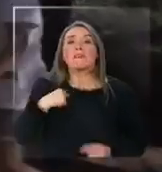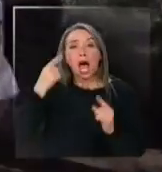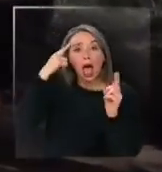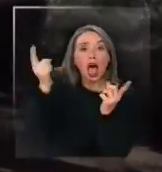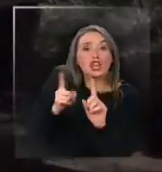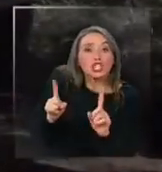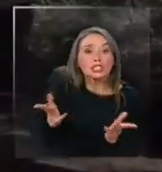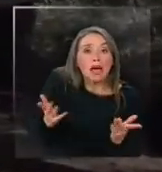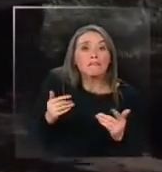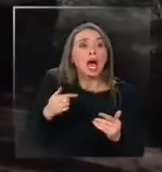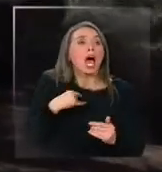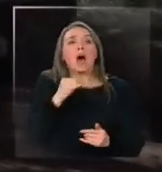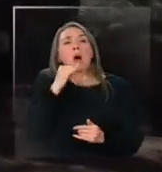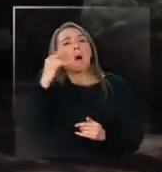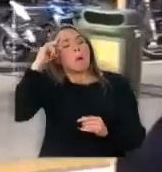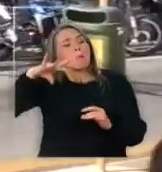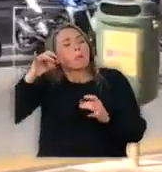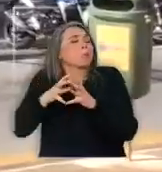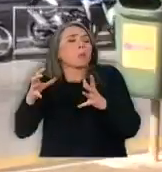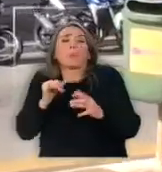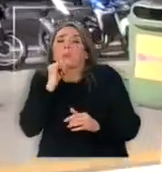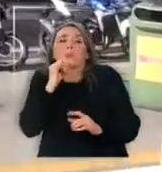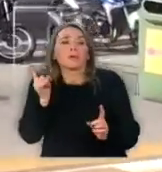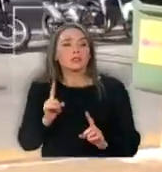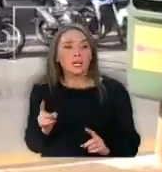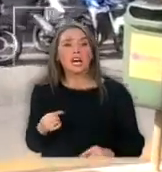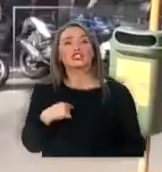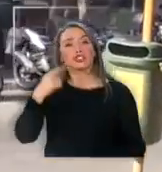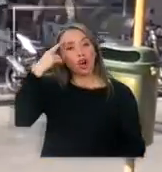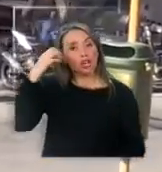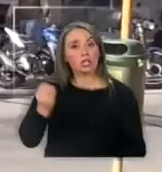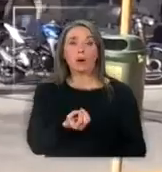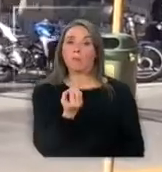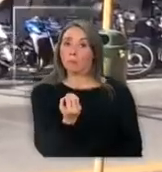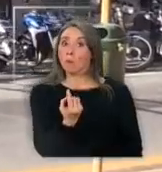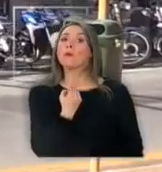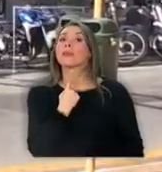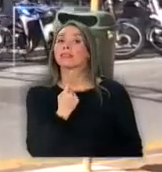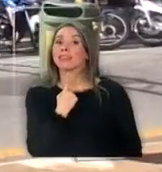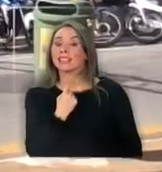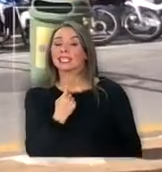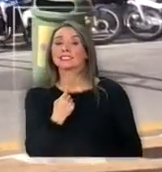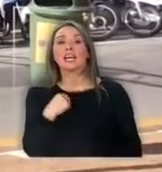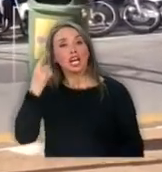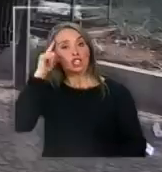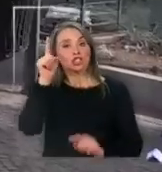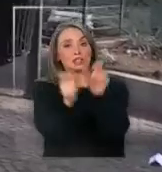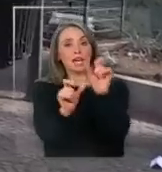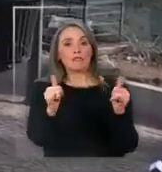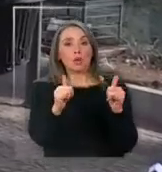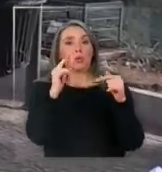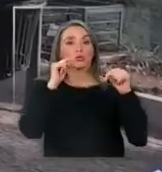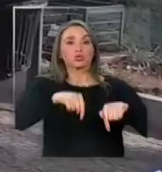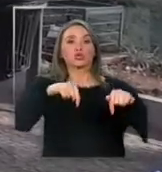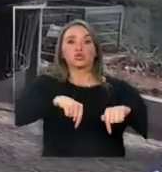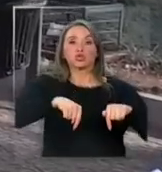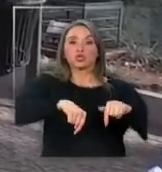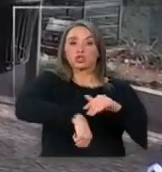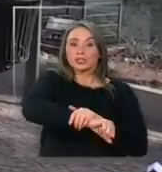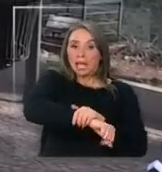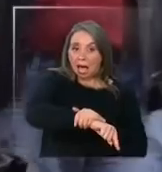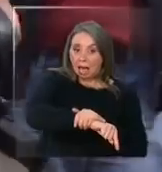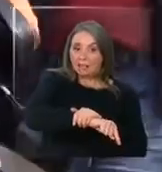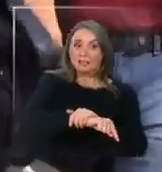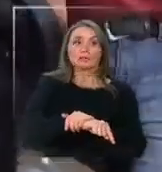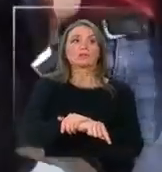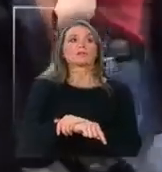sabía, no estoy muy al tanto. Yo creo que es muy interesante. No se sabe que están aquí. Pero a pesar de